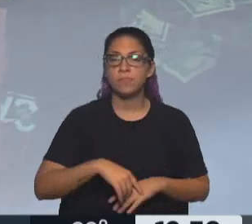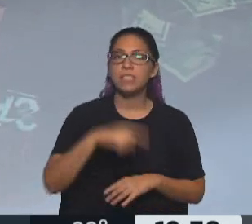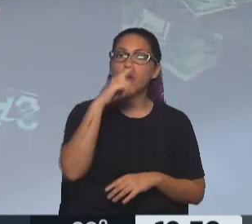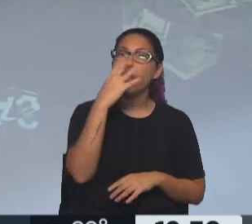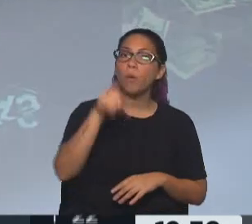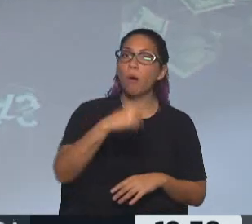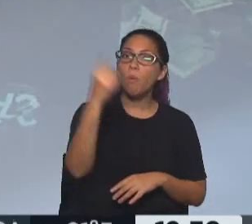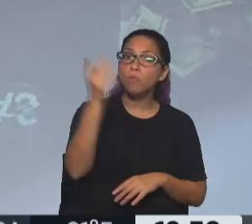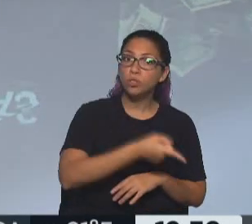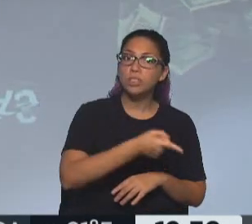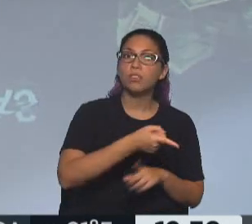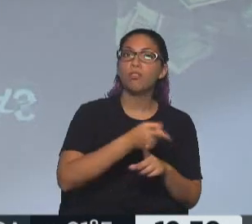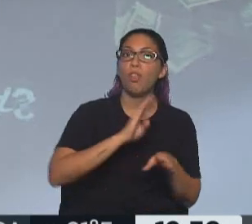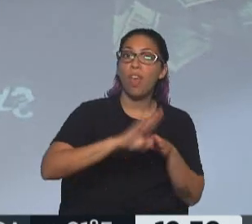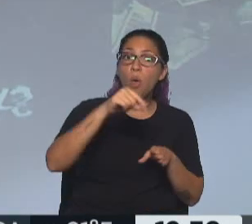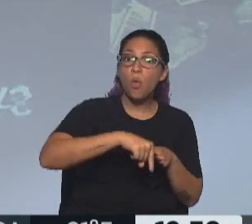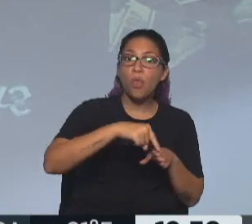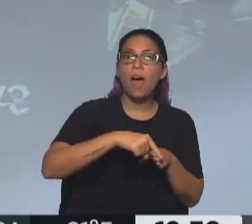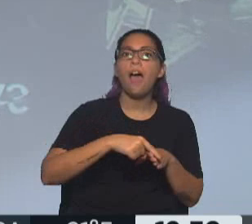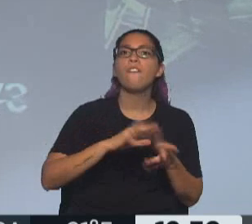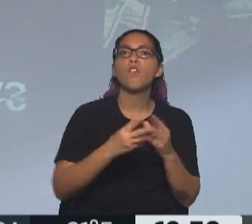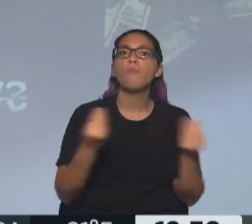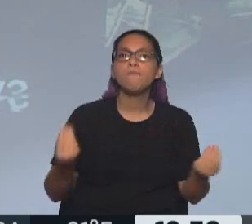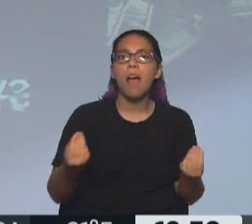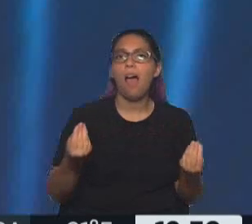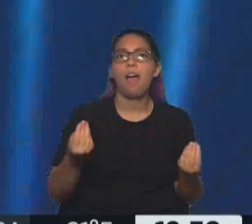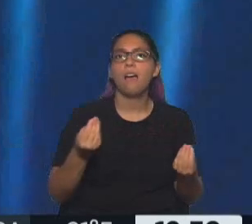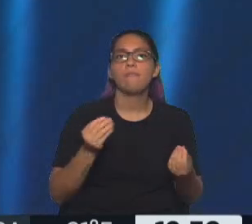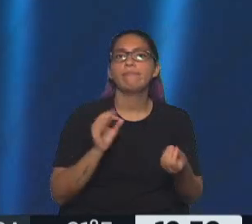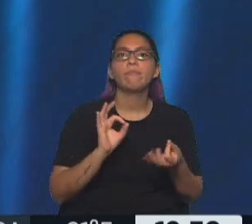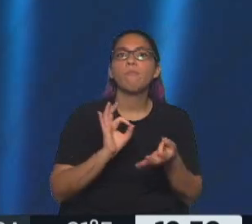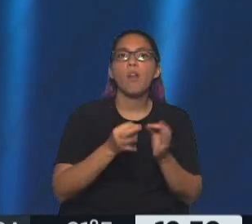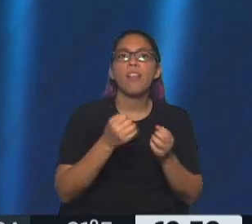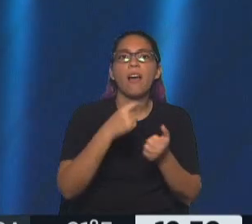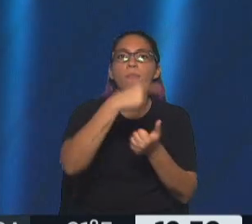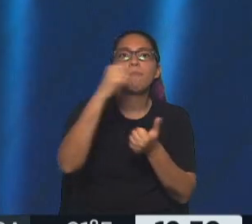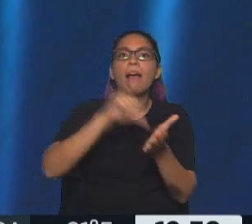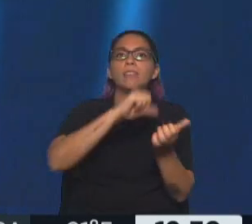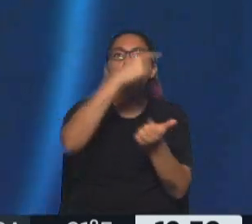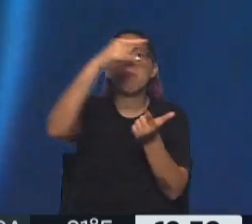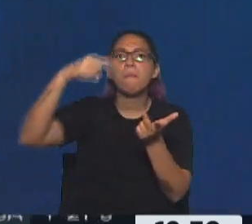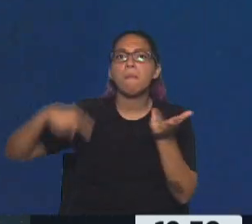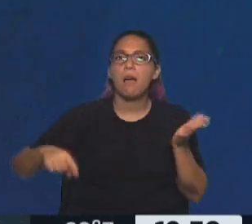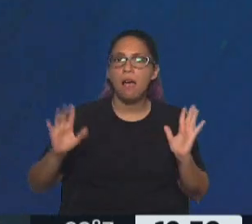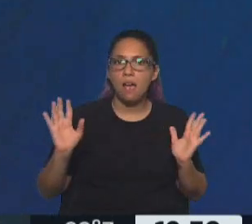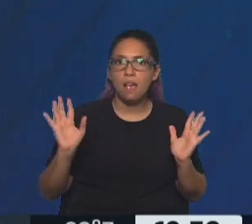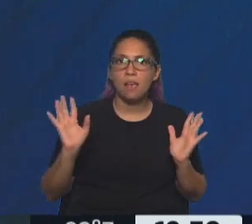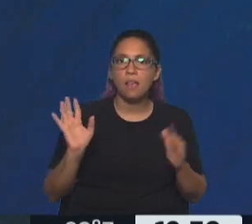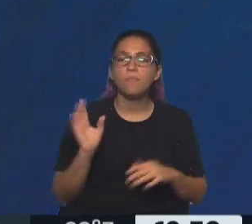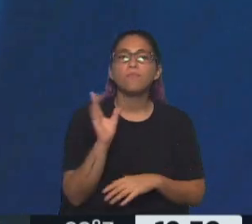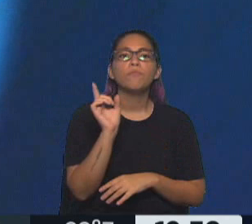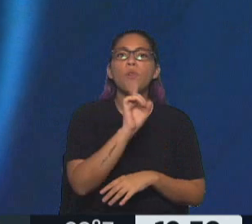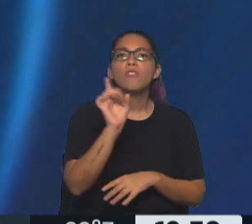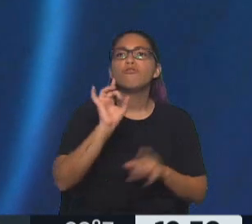74,1% de la deuda que tiene Argentina está en moneda extranjera. No hay manera de pagar la deuda solamente